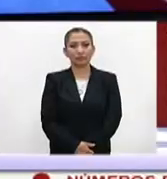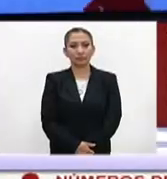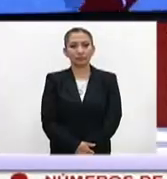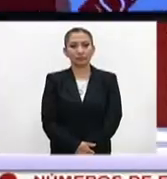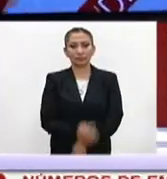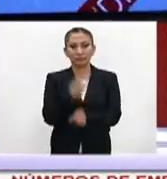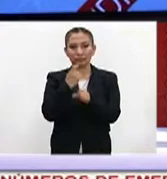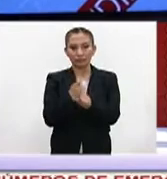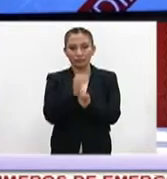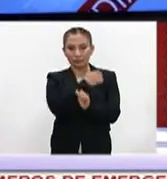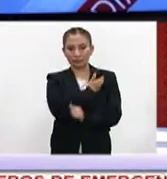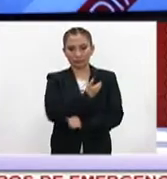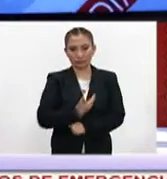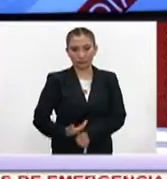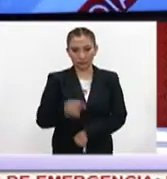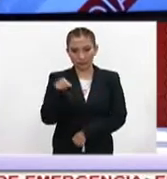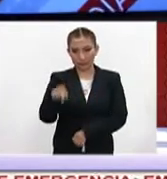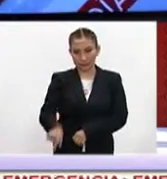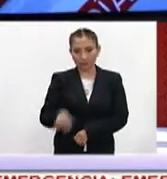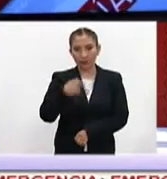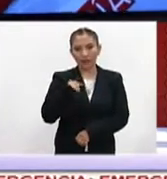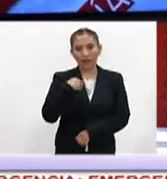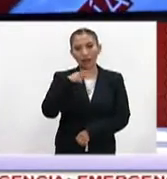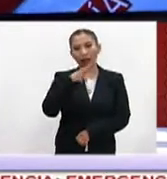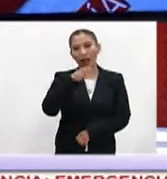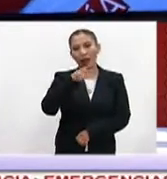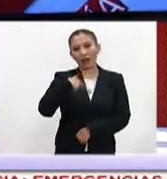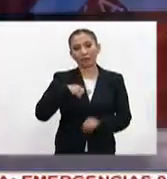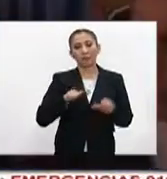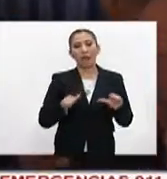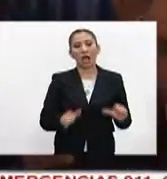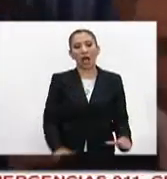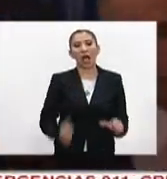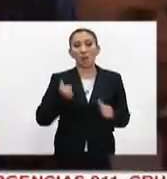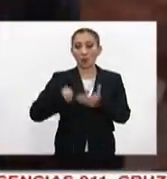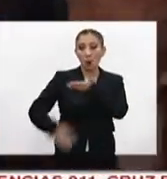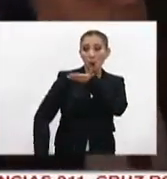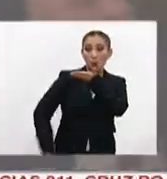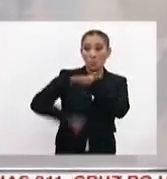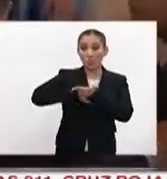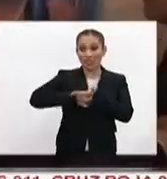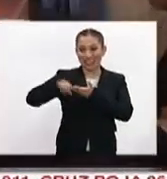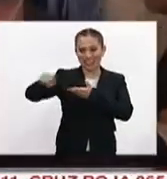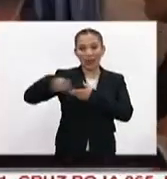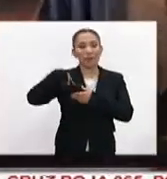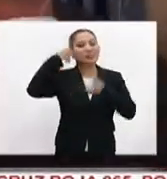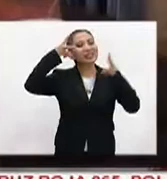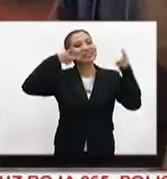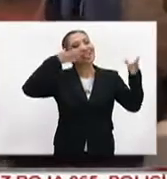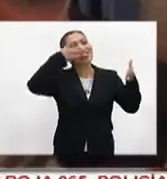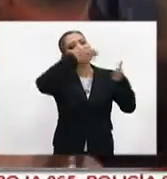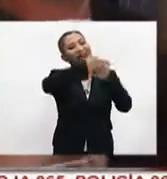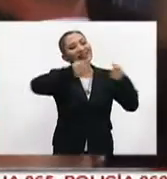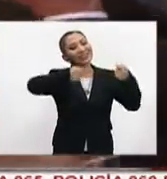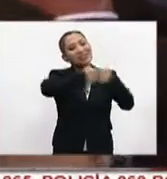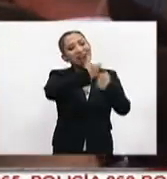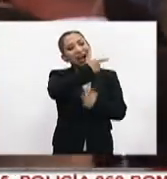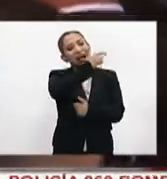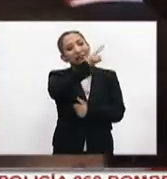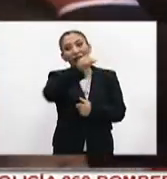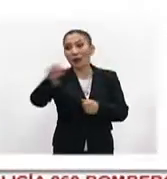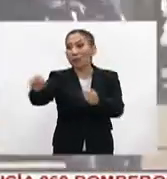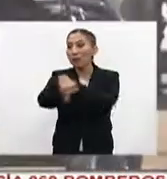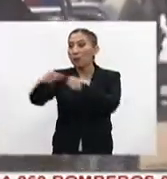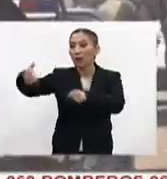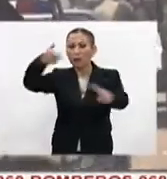El primer ministro de Palestina, Ramdi Hamdallah, sobrevivió a un atentado cuando realizaba una visita a la Franja de Gaza. Una bomba explotó y